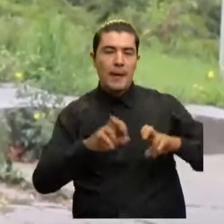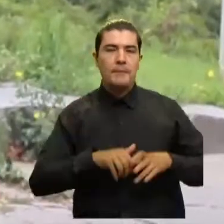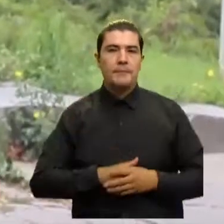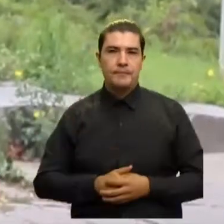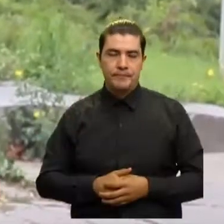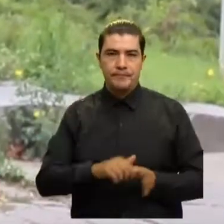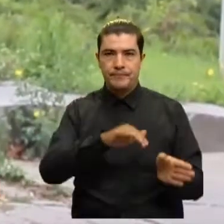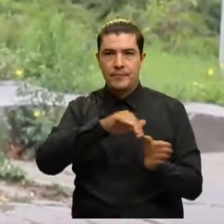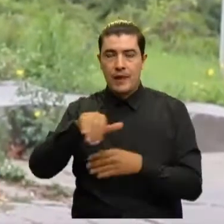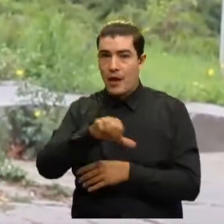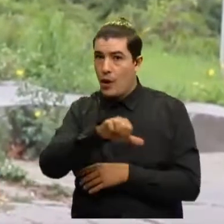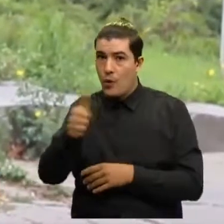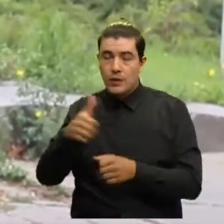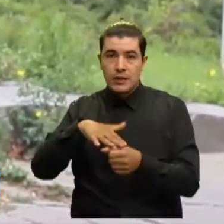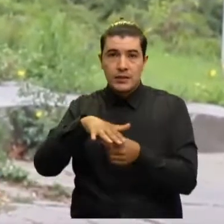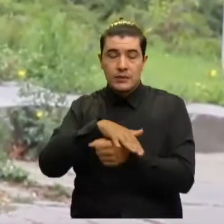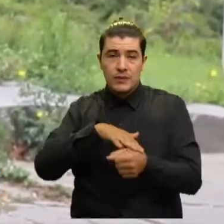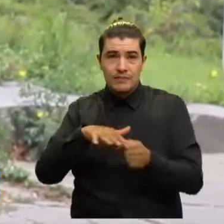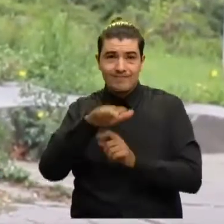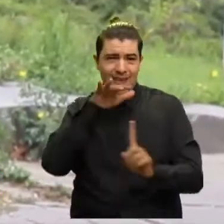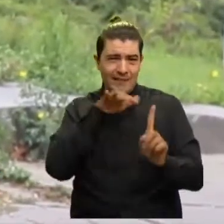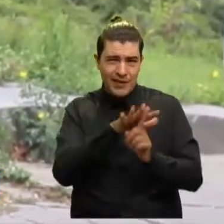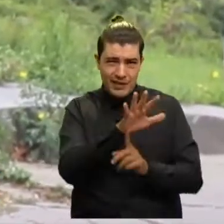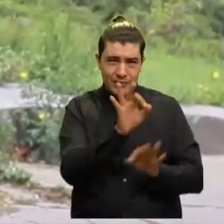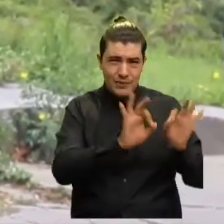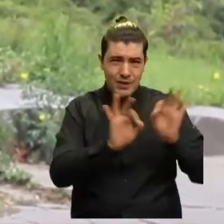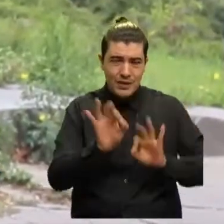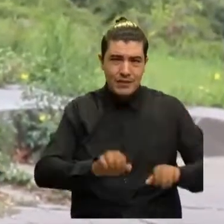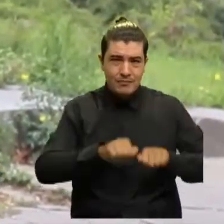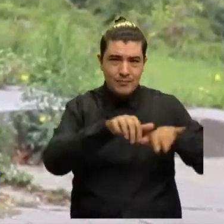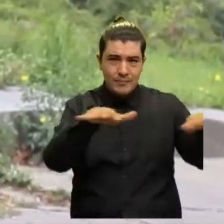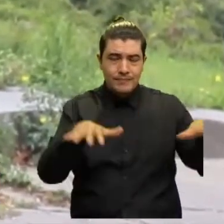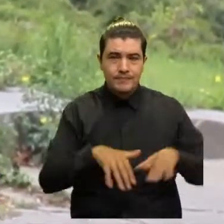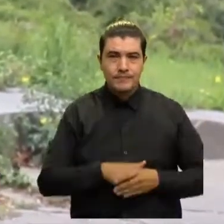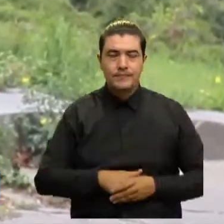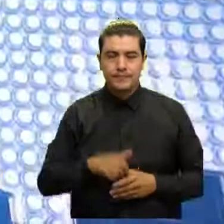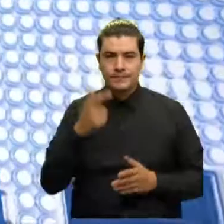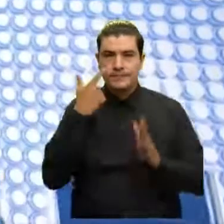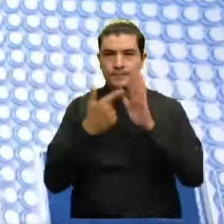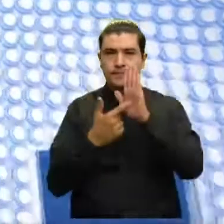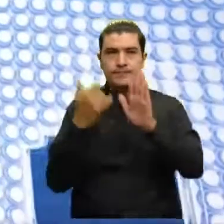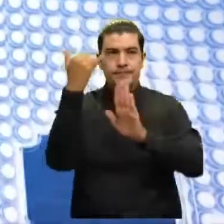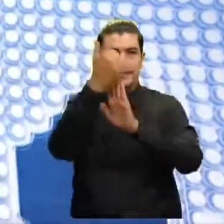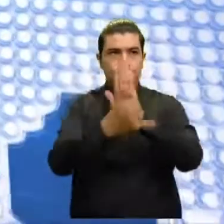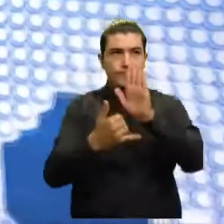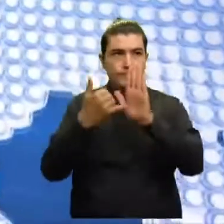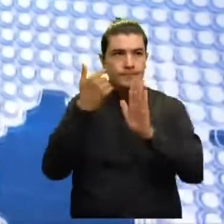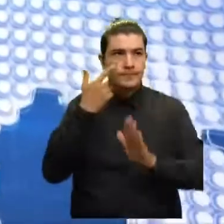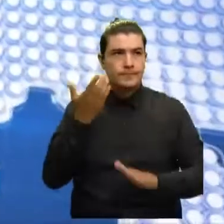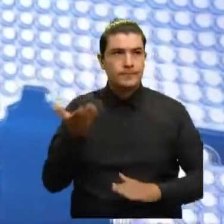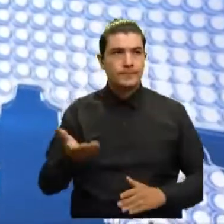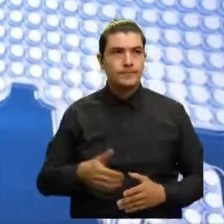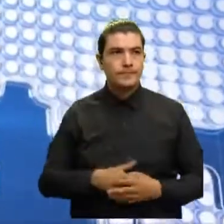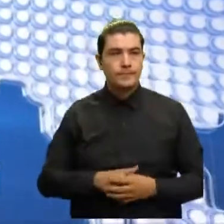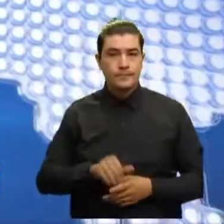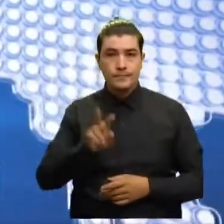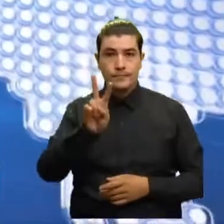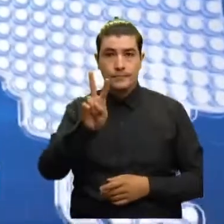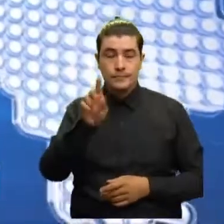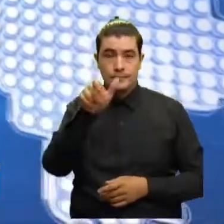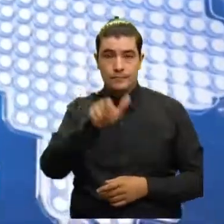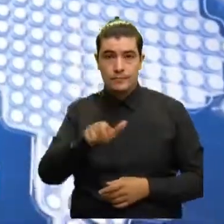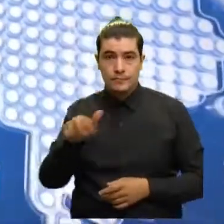Otros hechos que también alteran el orden público en el municipio de Ocaña son las siguientes imágenes que a continuación vamos a observar, y son dos